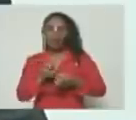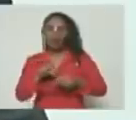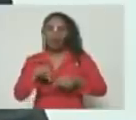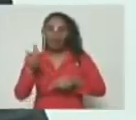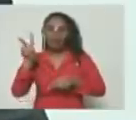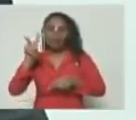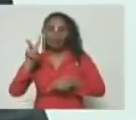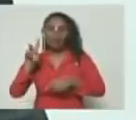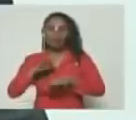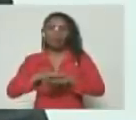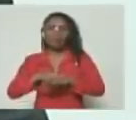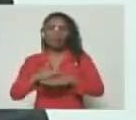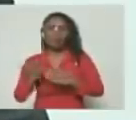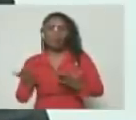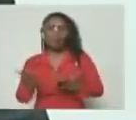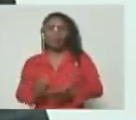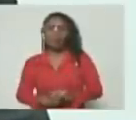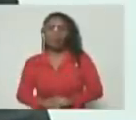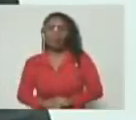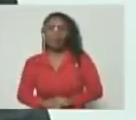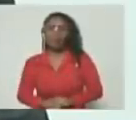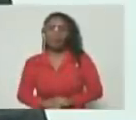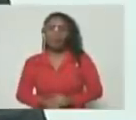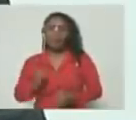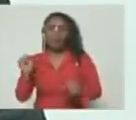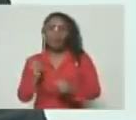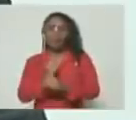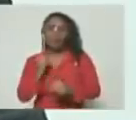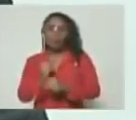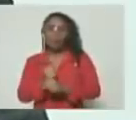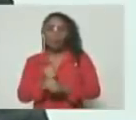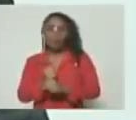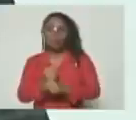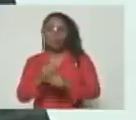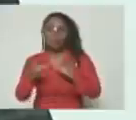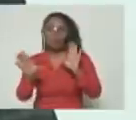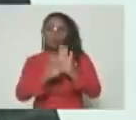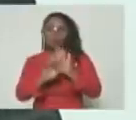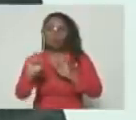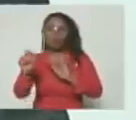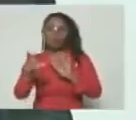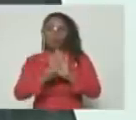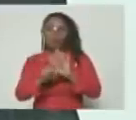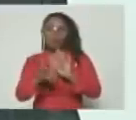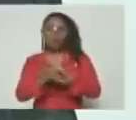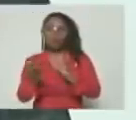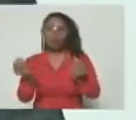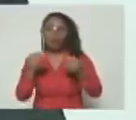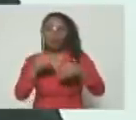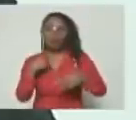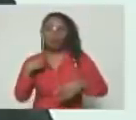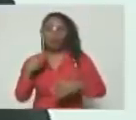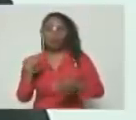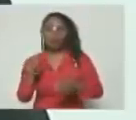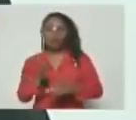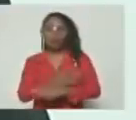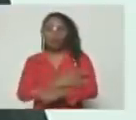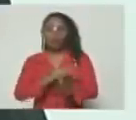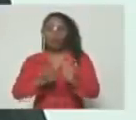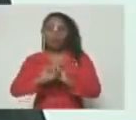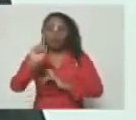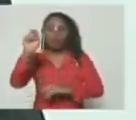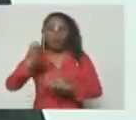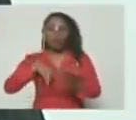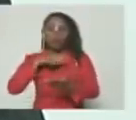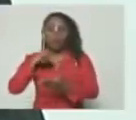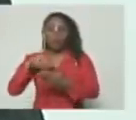Venezuela por los órganos legítimamente constituidos, de acuerdo y previsto en la Constitución Nacional,